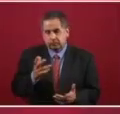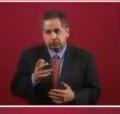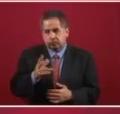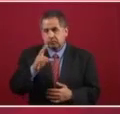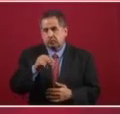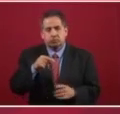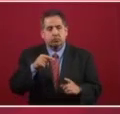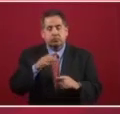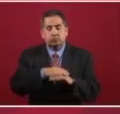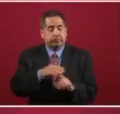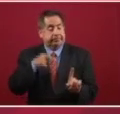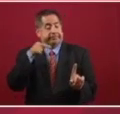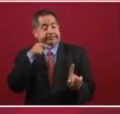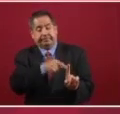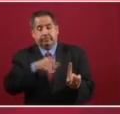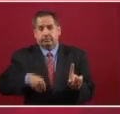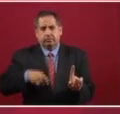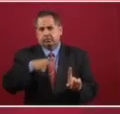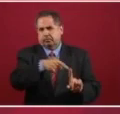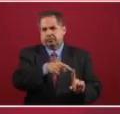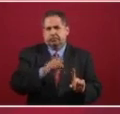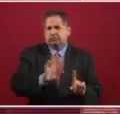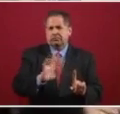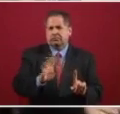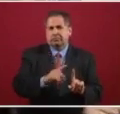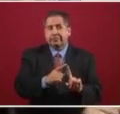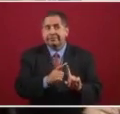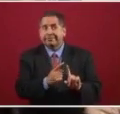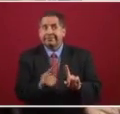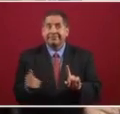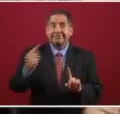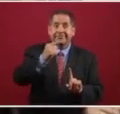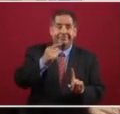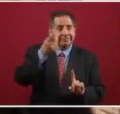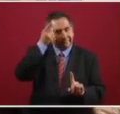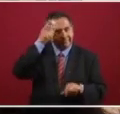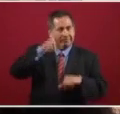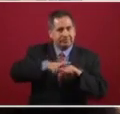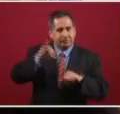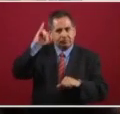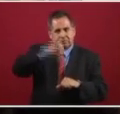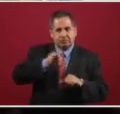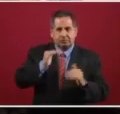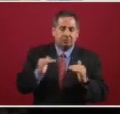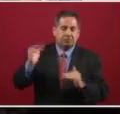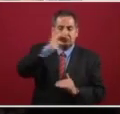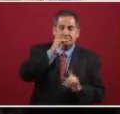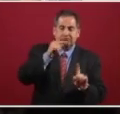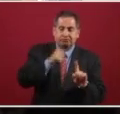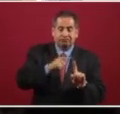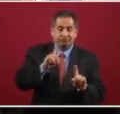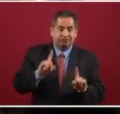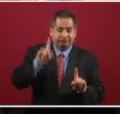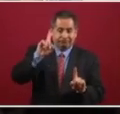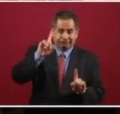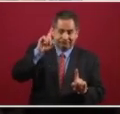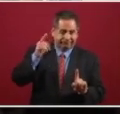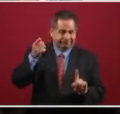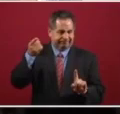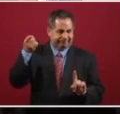Por culpa del periodista, sí, sino